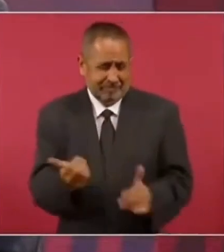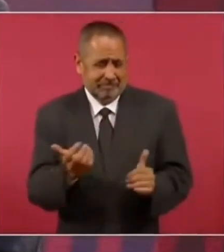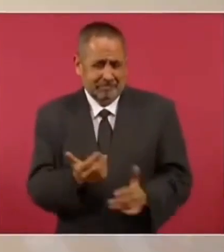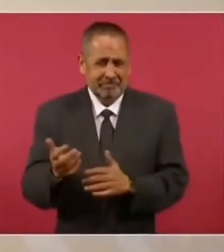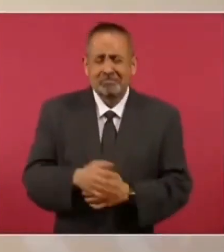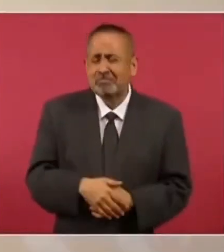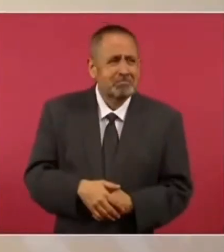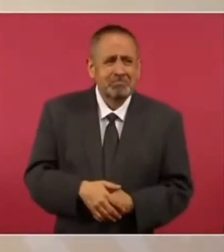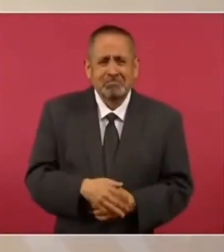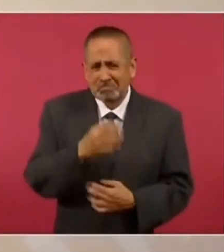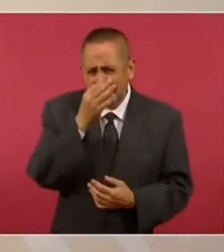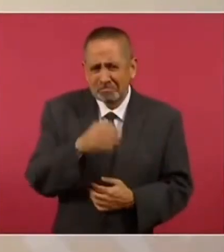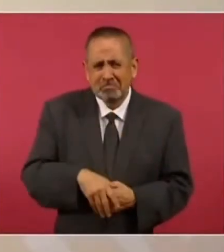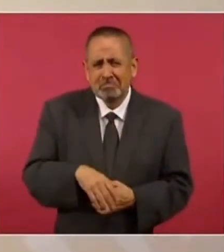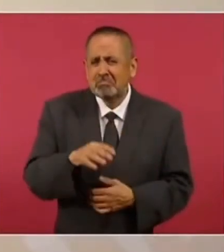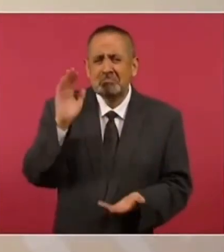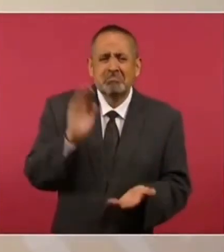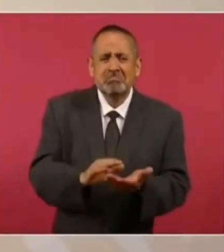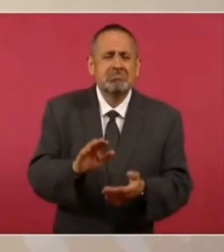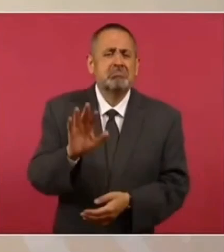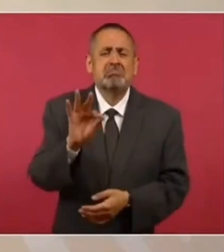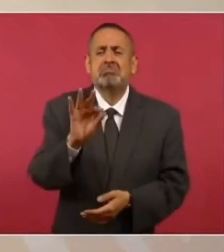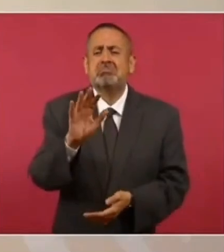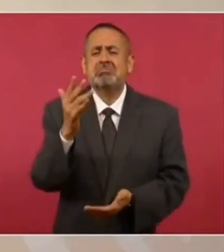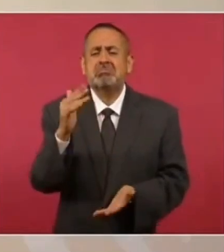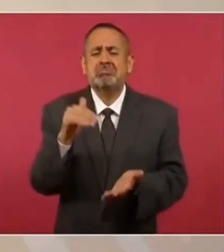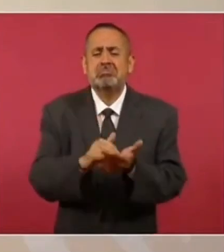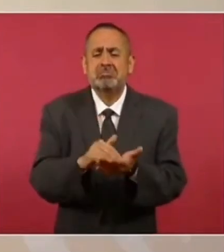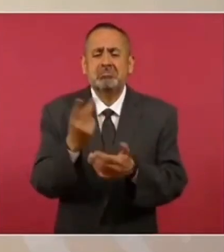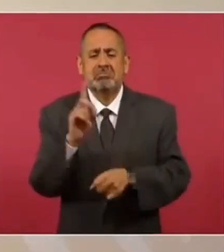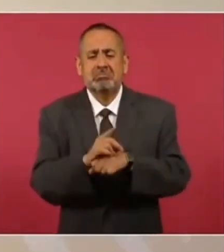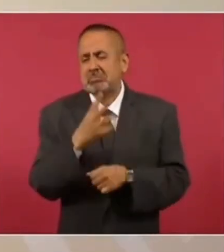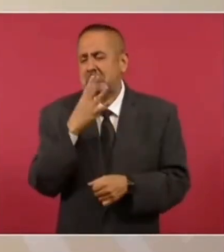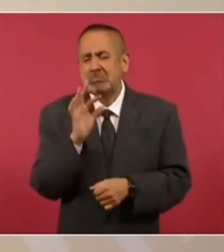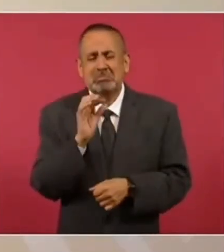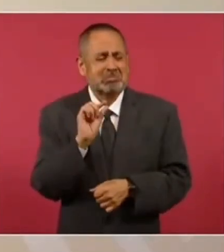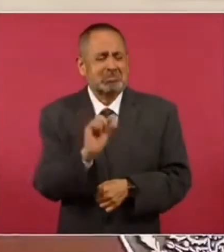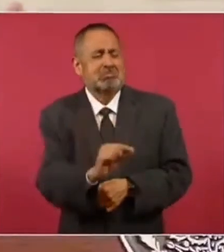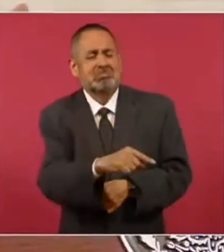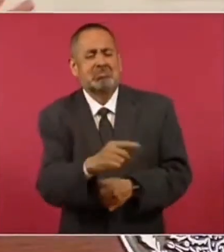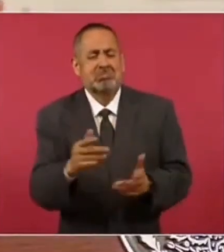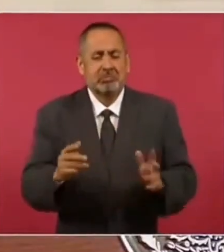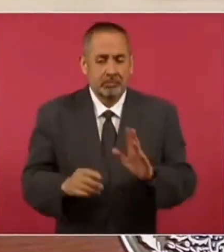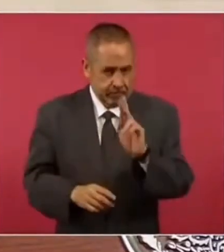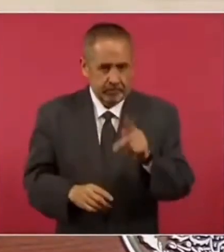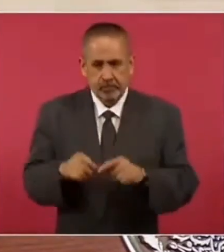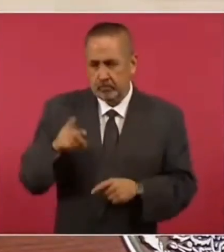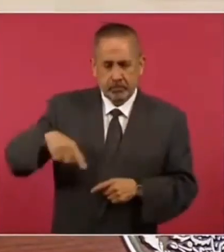como 40, 50 mil barriles diarios. Nada. Pero hagan